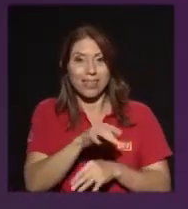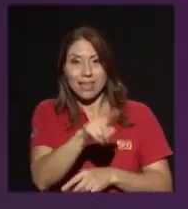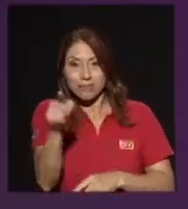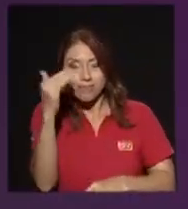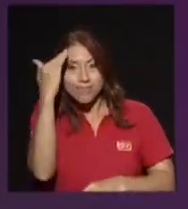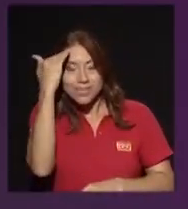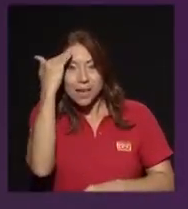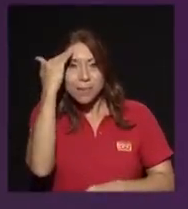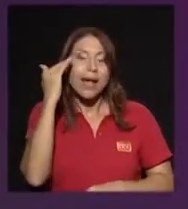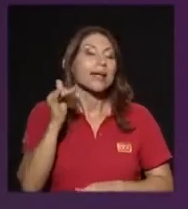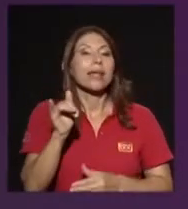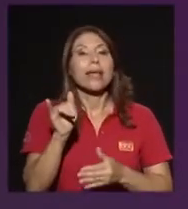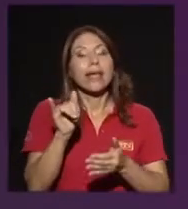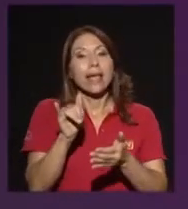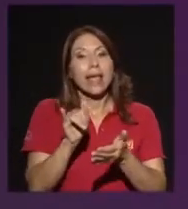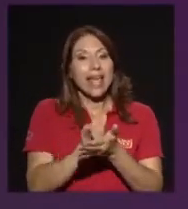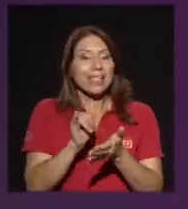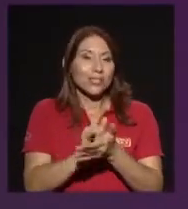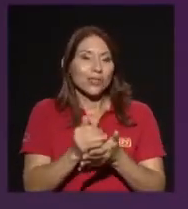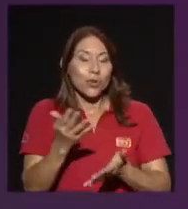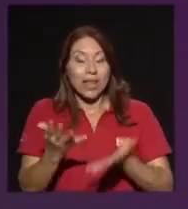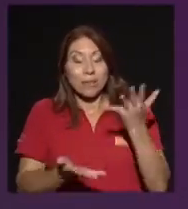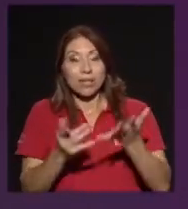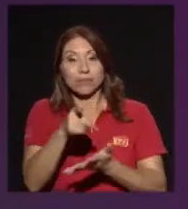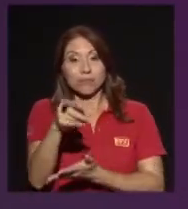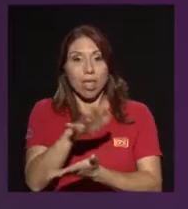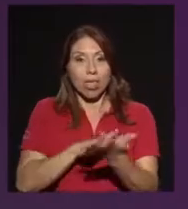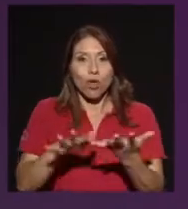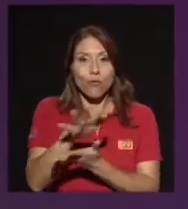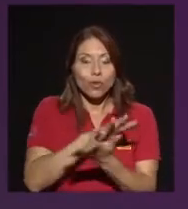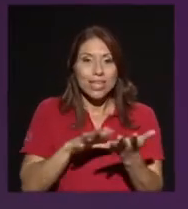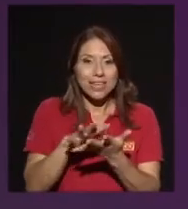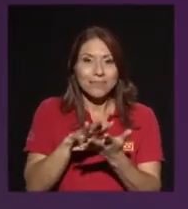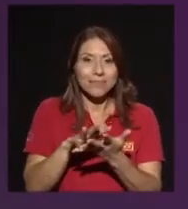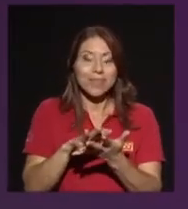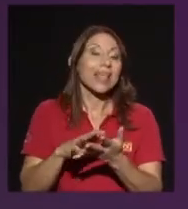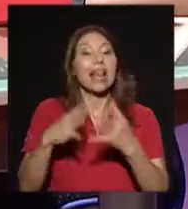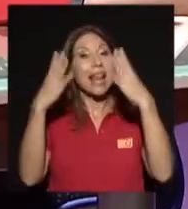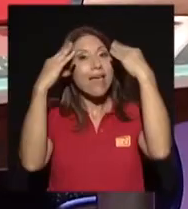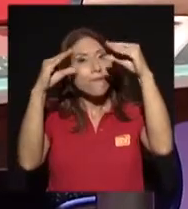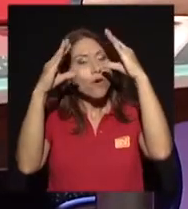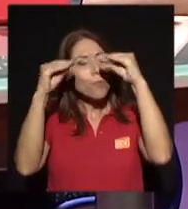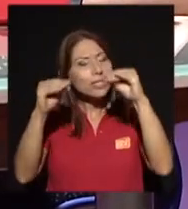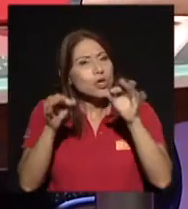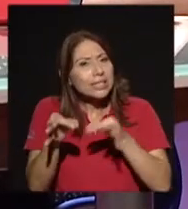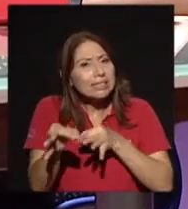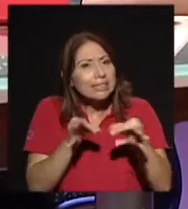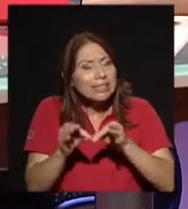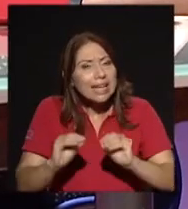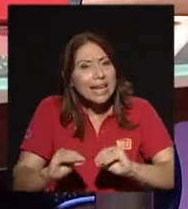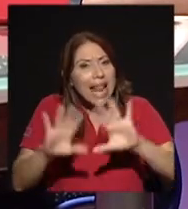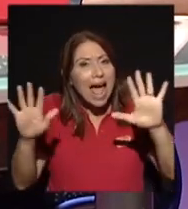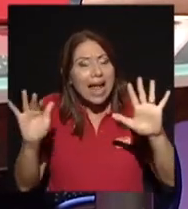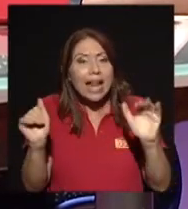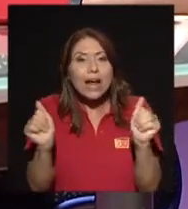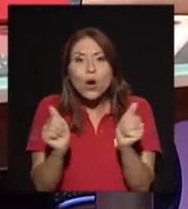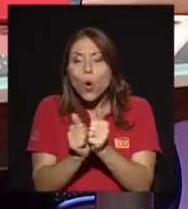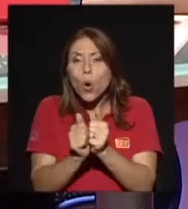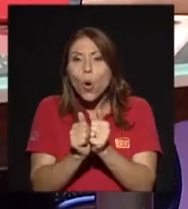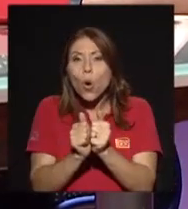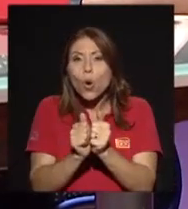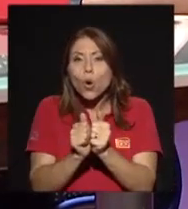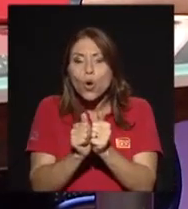sepan, esto se les va tal vez como a confundir. Ah, la información está muy clarita con